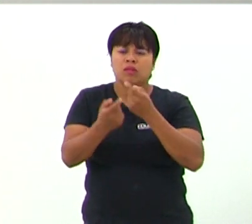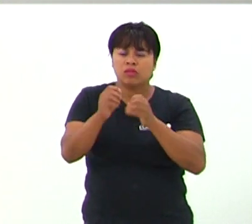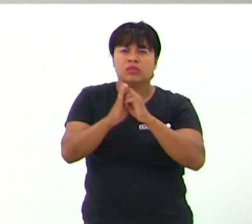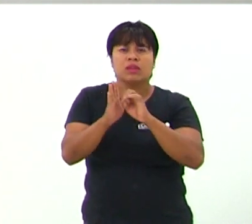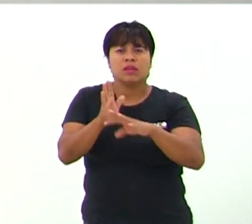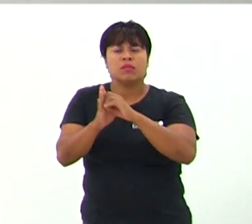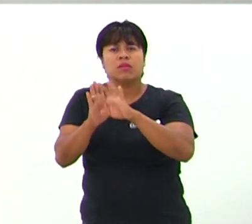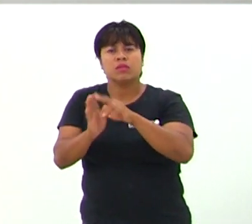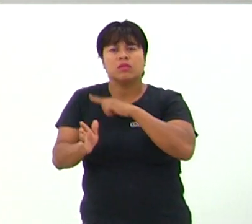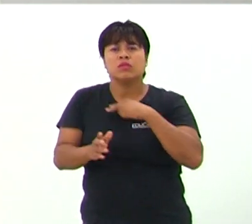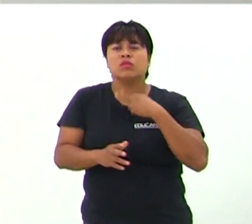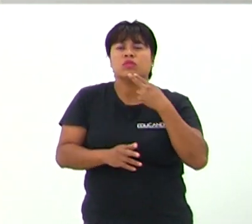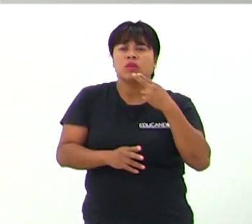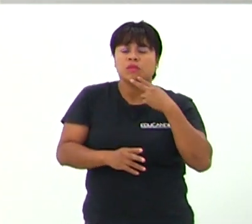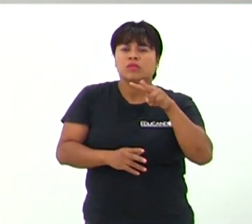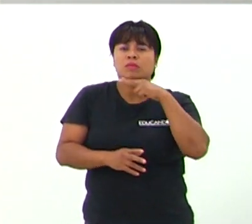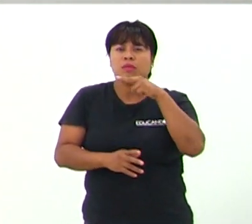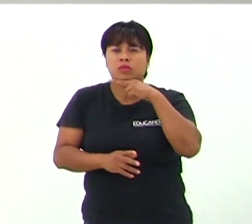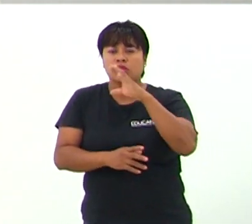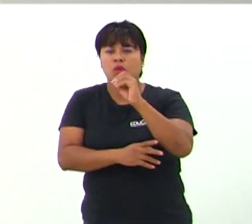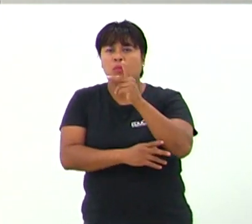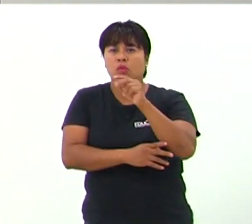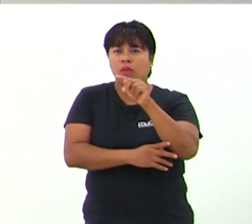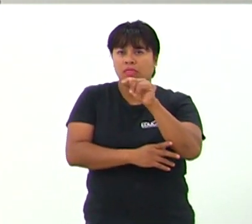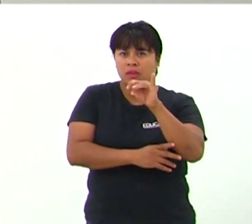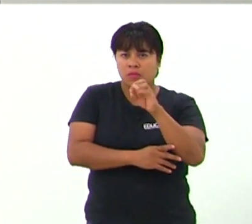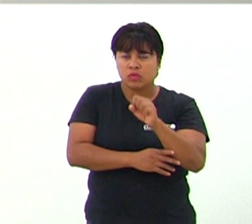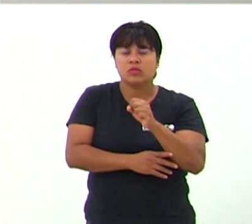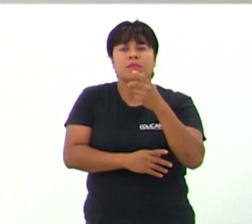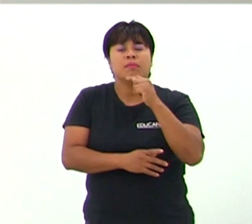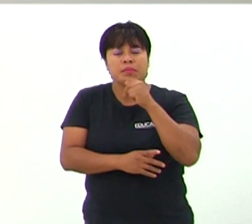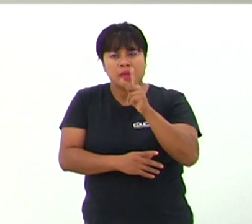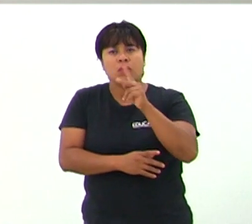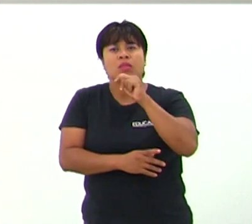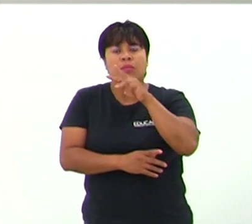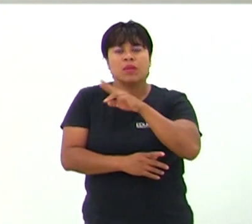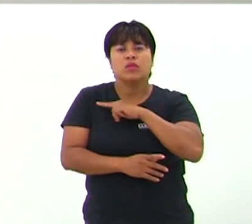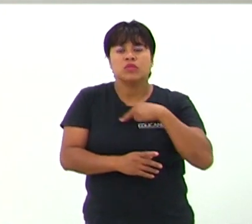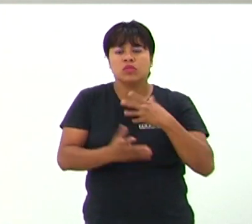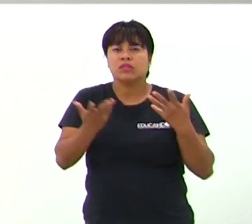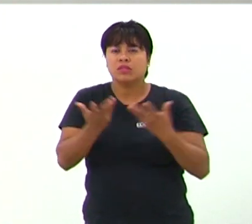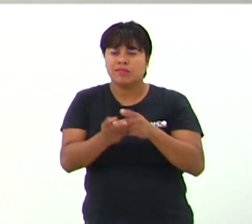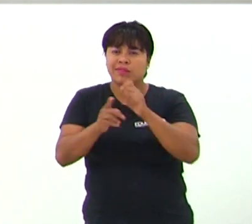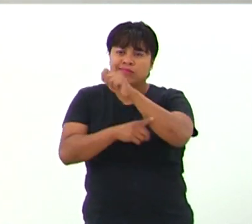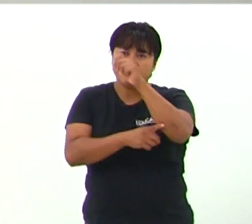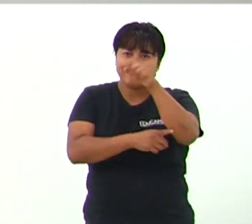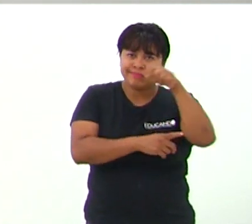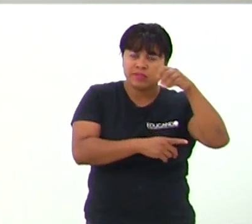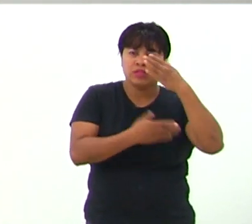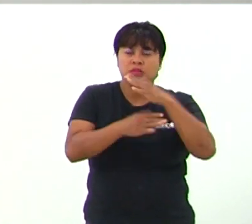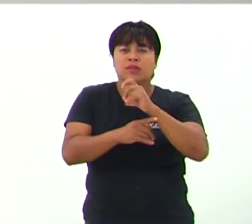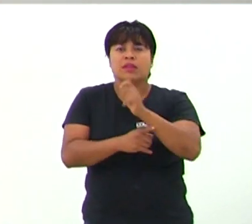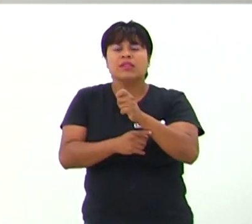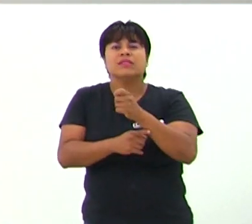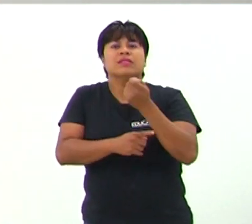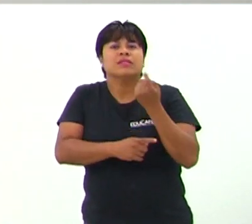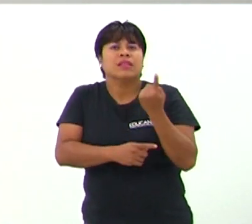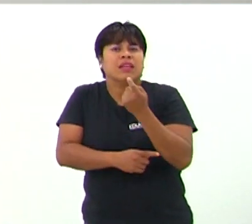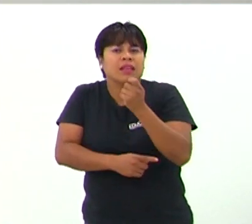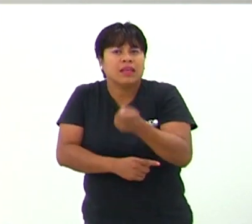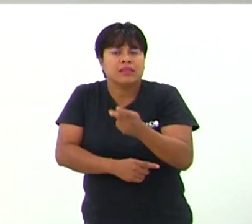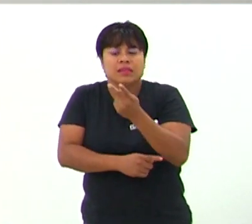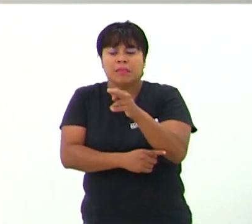utilizamos lo que son los verbos copulativos, pero también hicimos la conjugación a lo que era